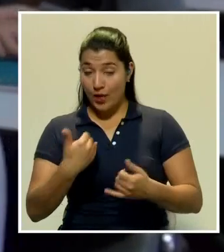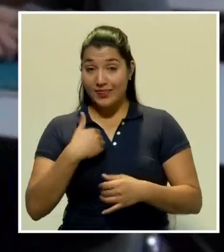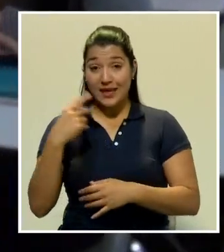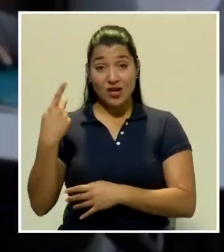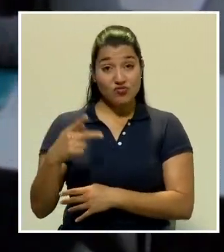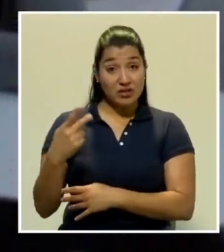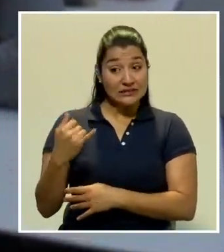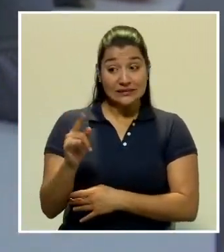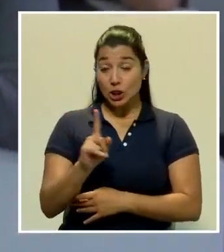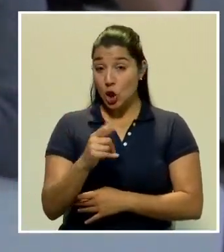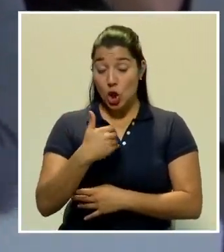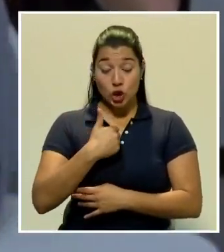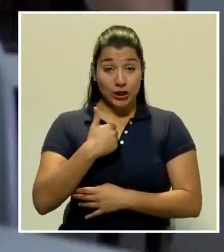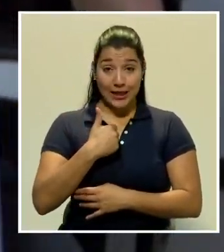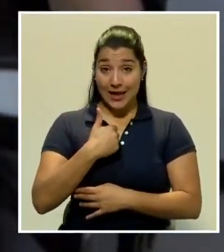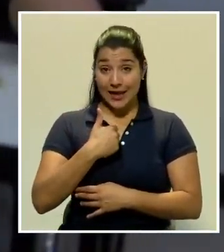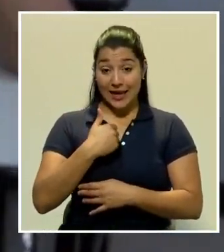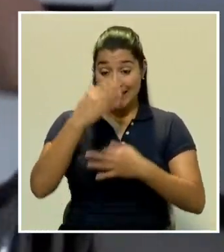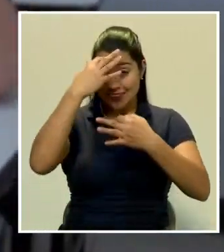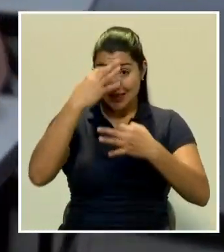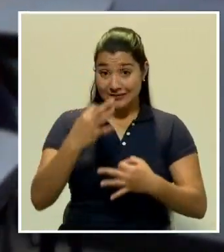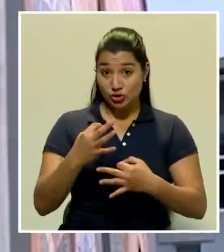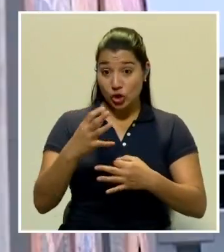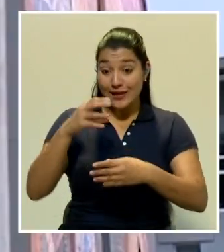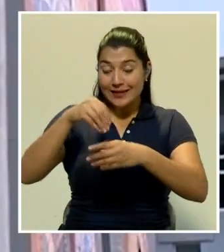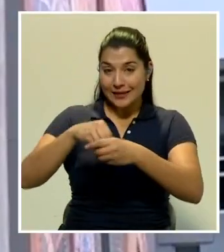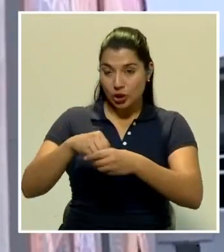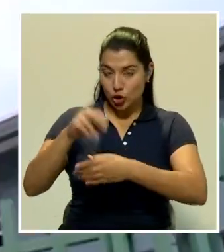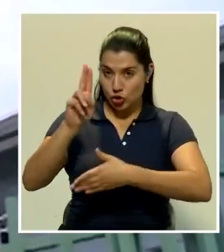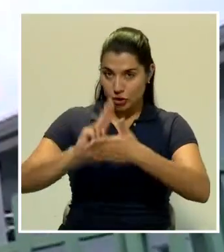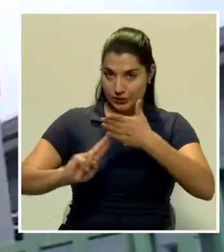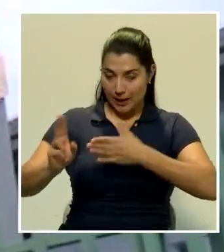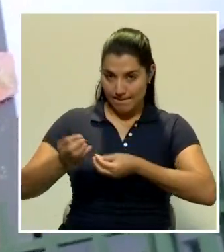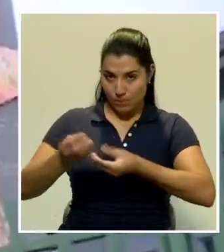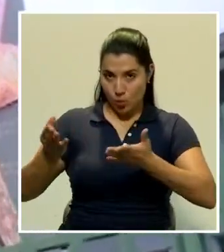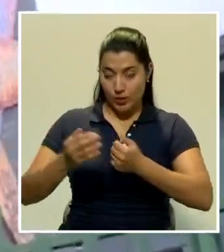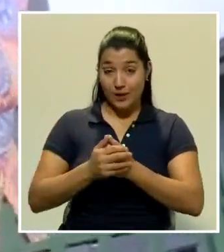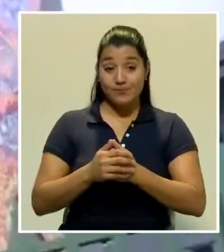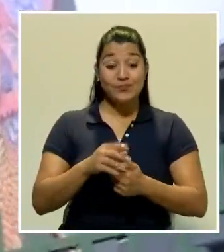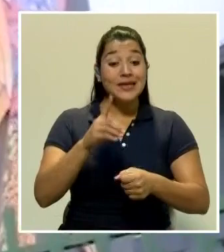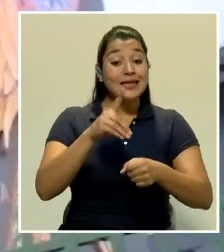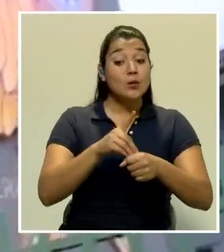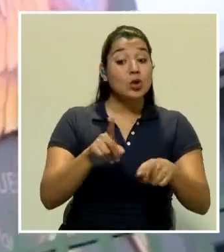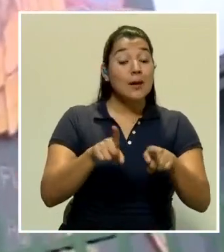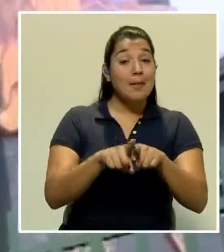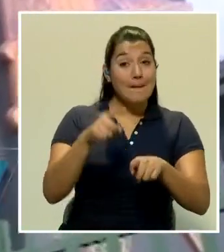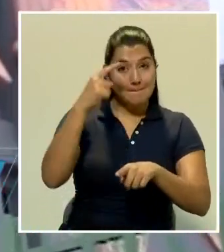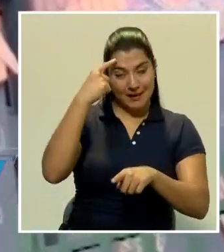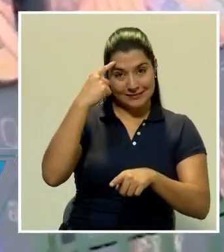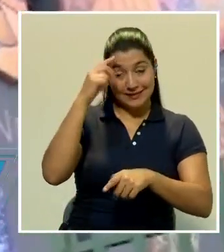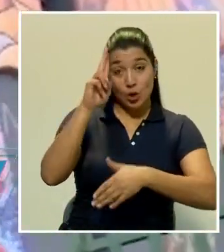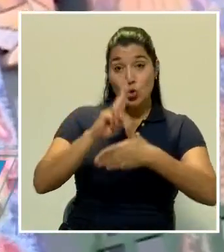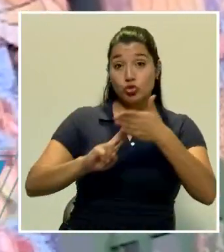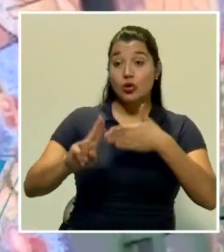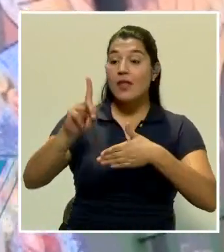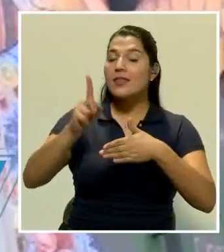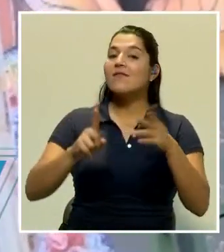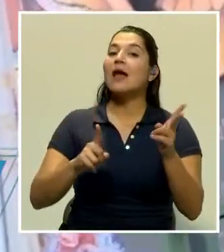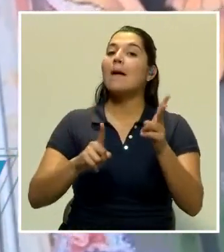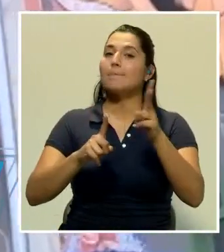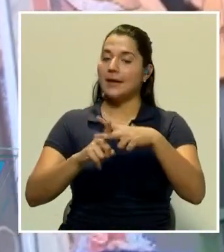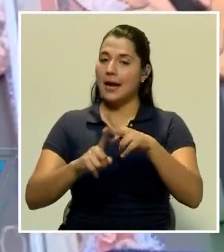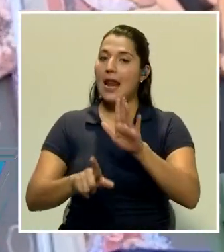las decisiones a lo interno de las casas de enseñanza. Además, los legisladores consideran que las universidades deben aplicar la regla